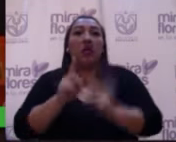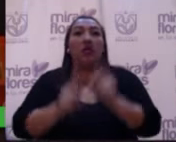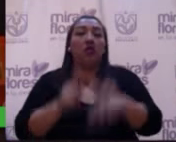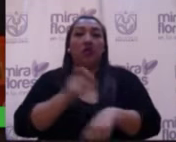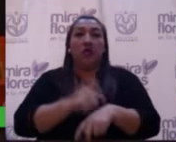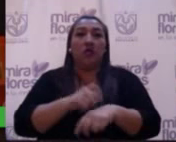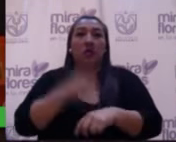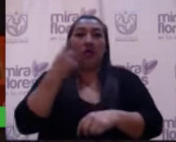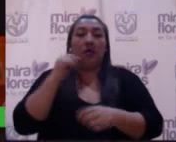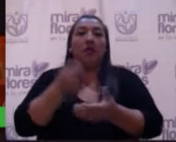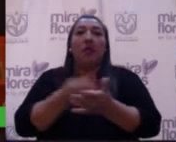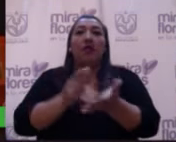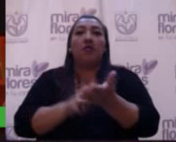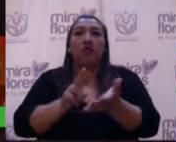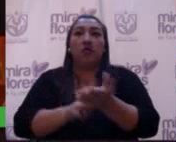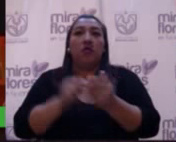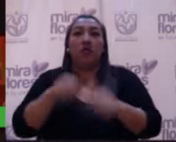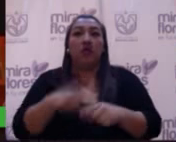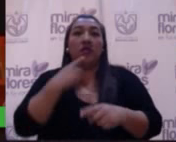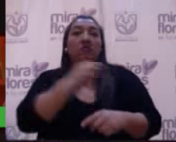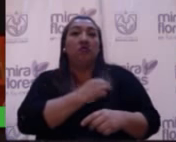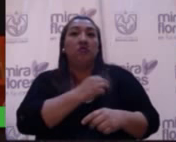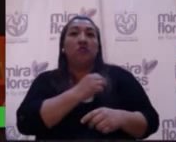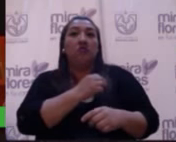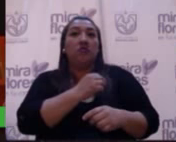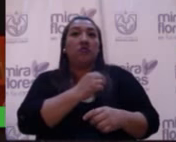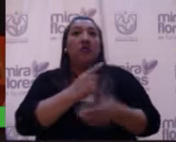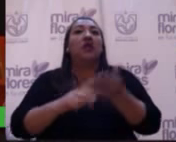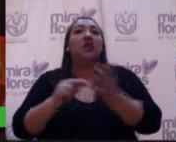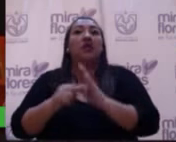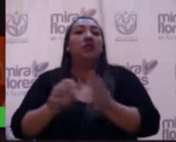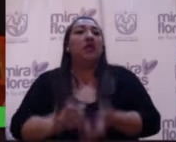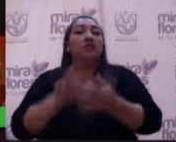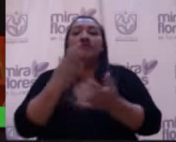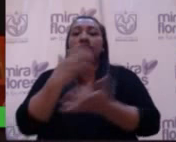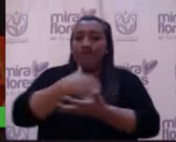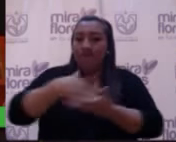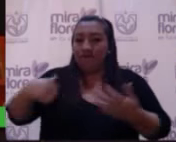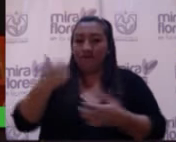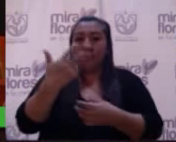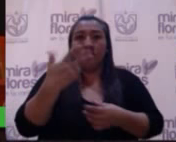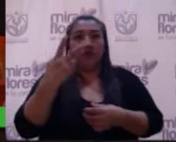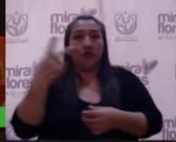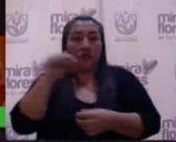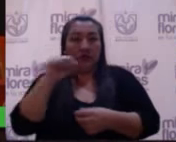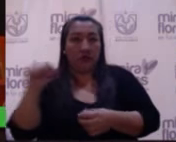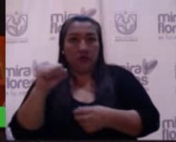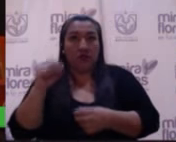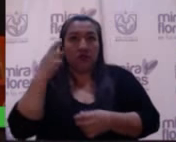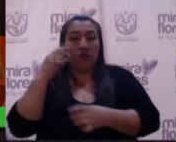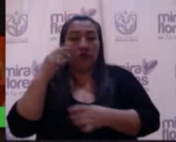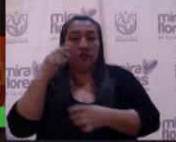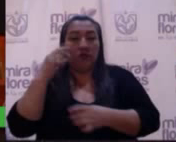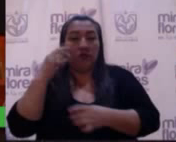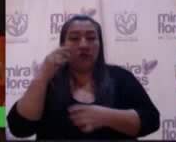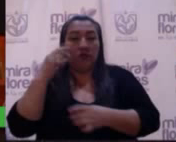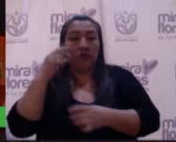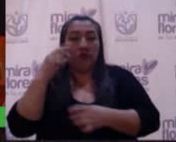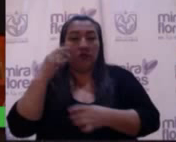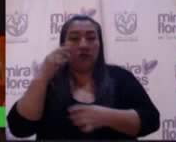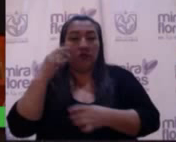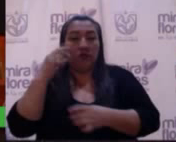planos arancelarios establecidos por el Ministerio, correspondería excluir el valor de 32 soles por planos arancelarios